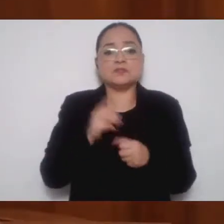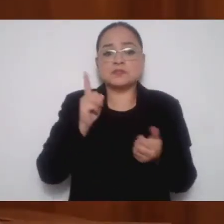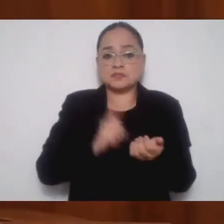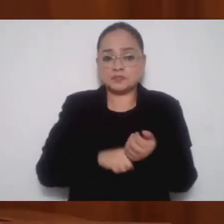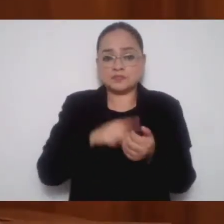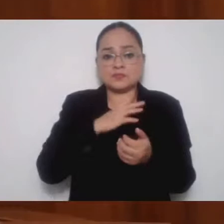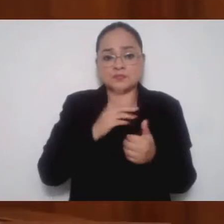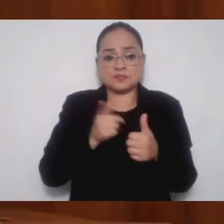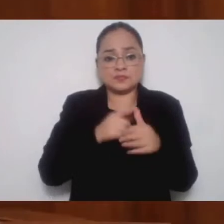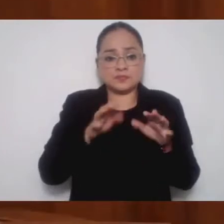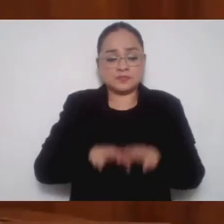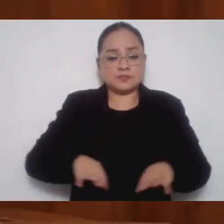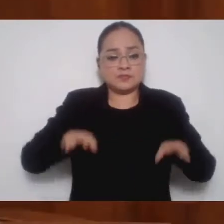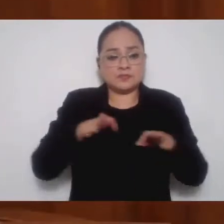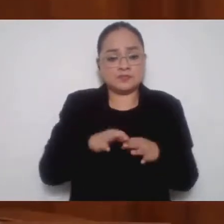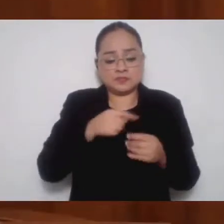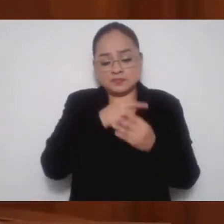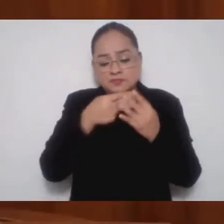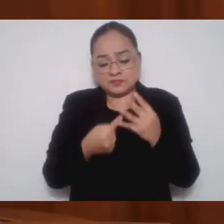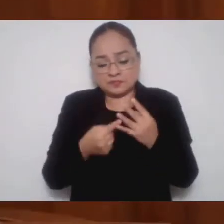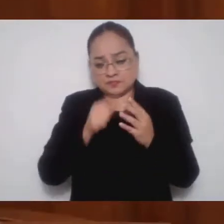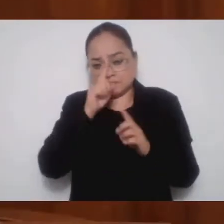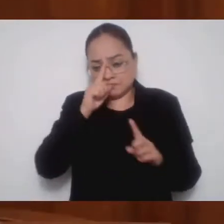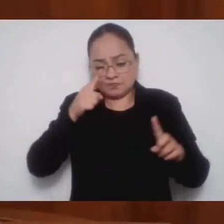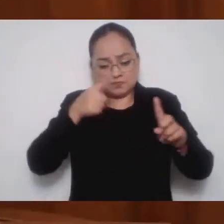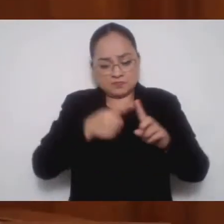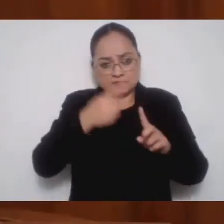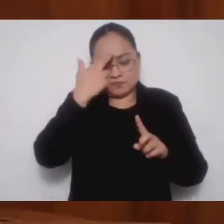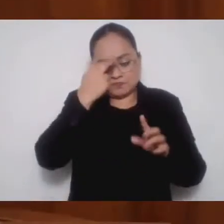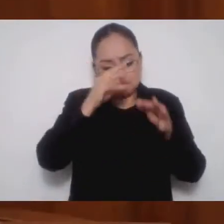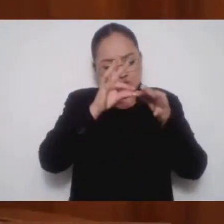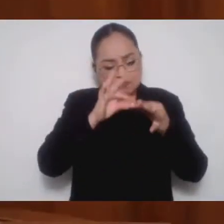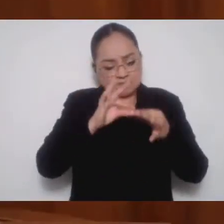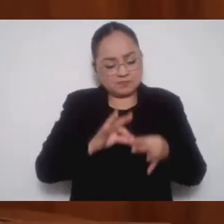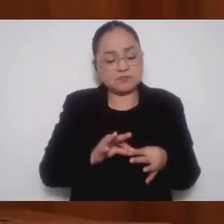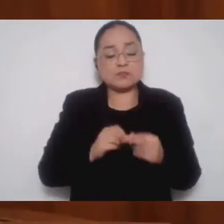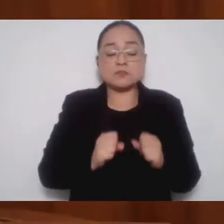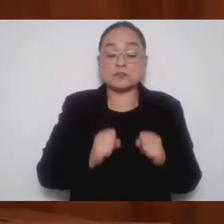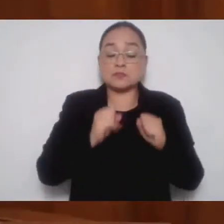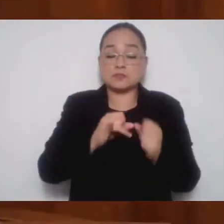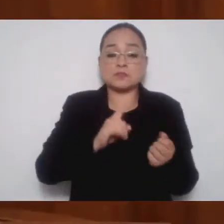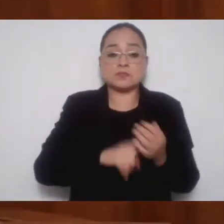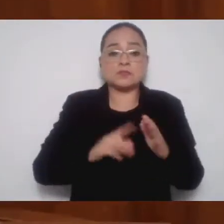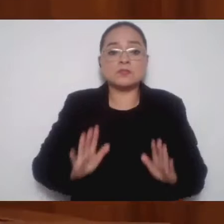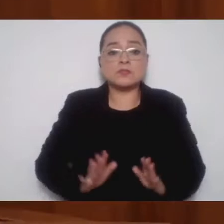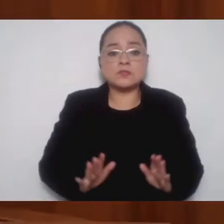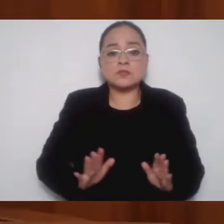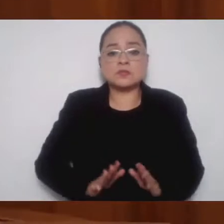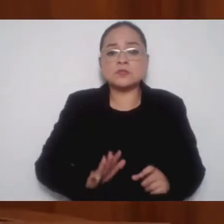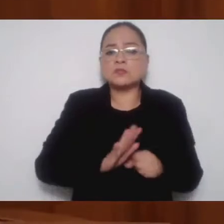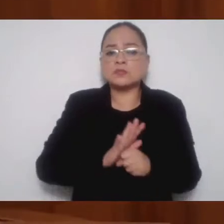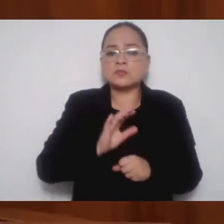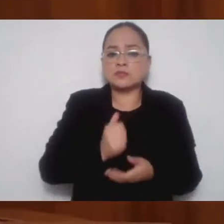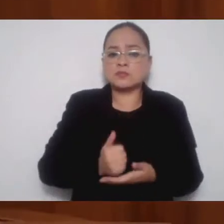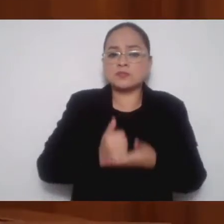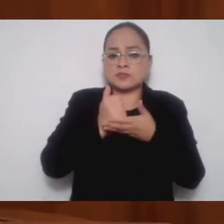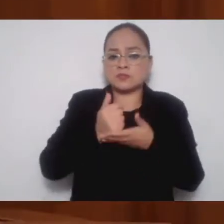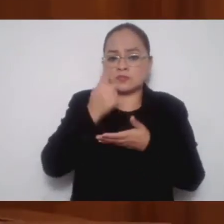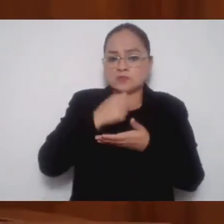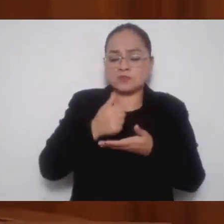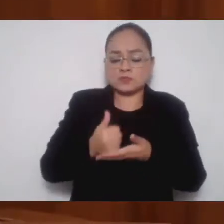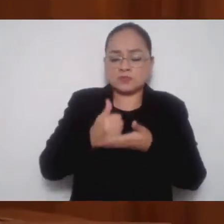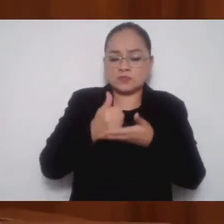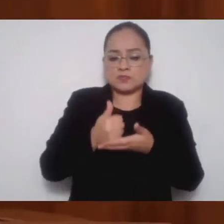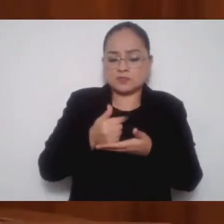ponderados elementos sustantivos, objetivos y razonables y aspectos que complementan y